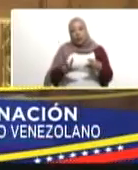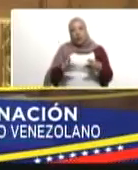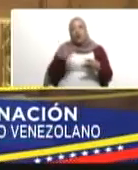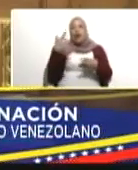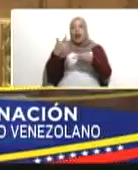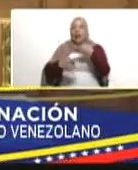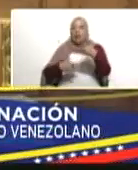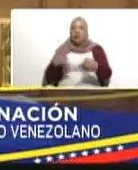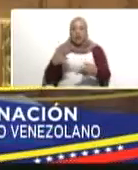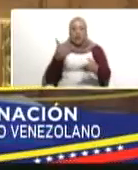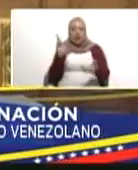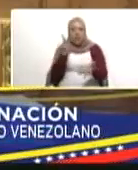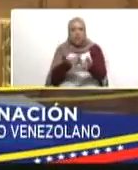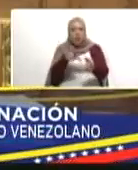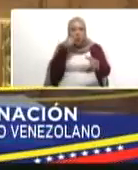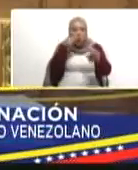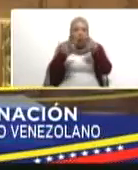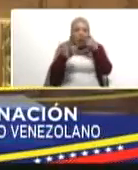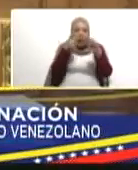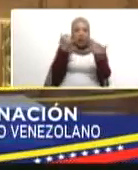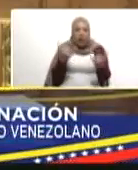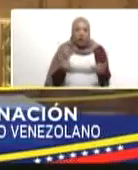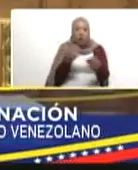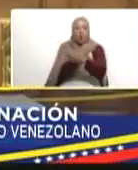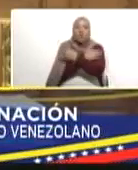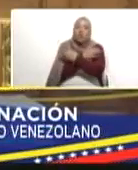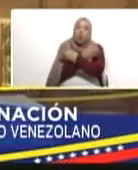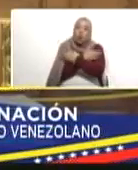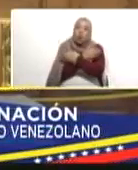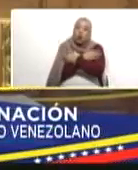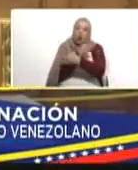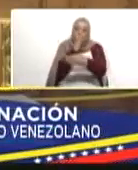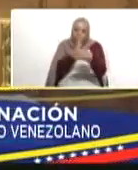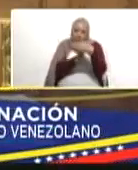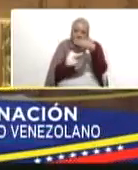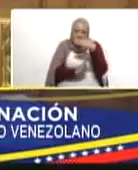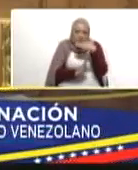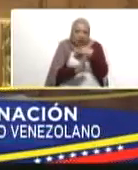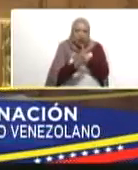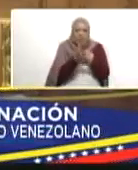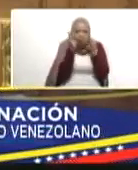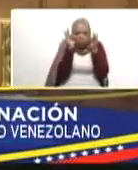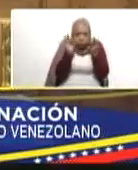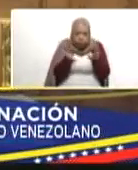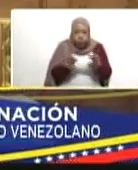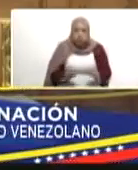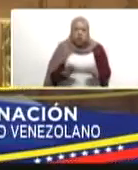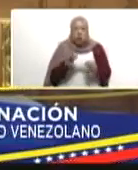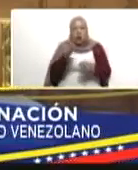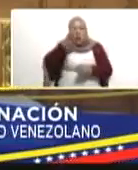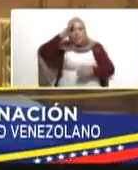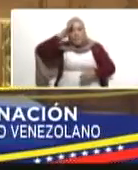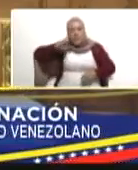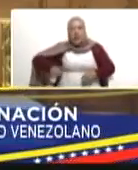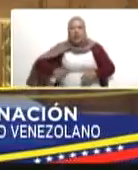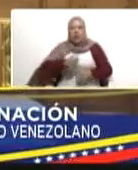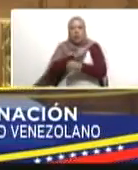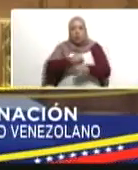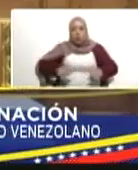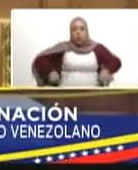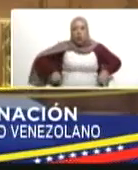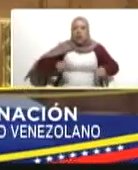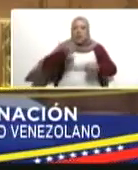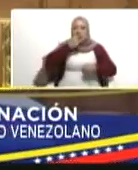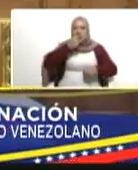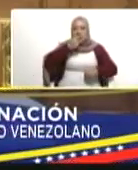estos casos felicito a la lealtad Suprema de oficiales de nuestra Fuerza Armada nacional